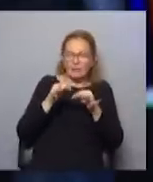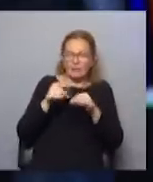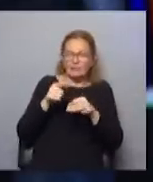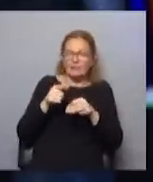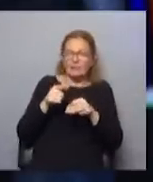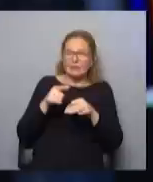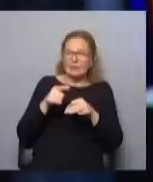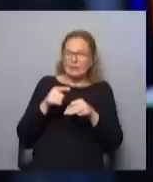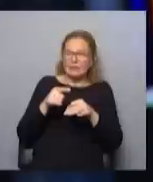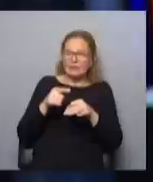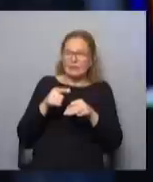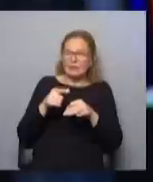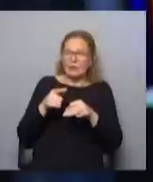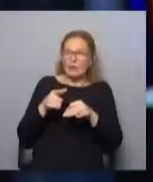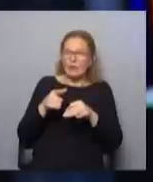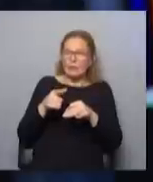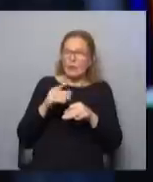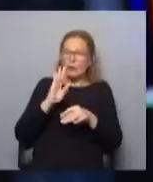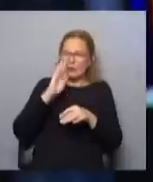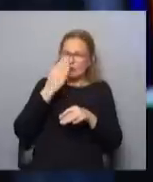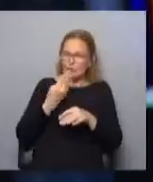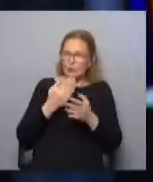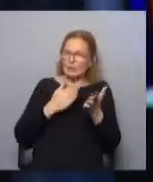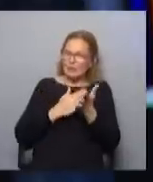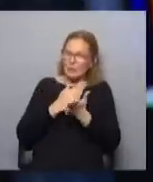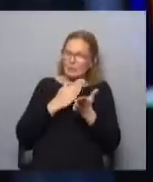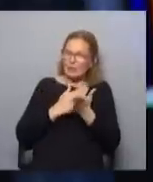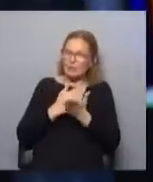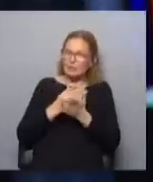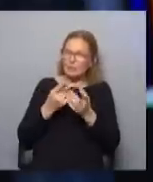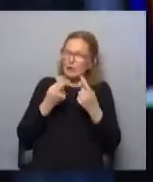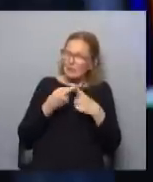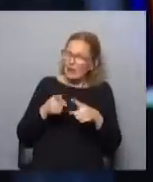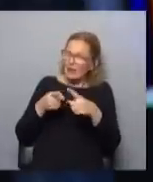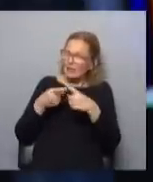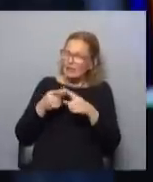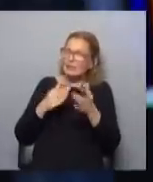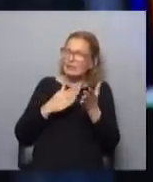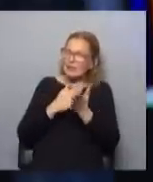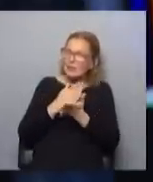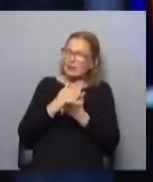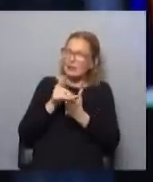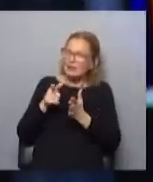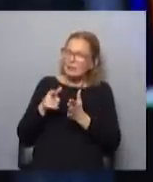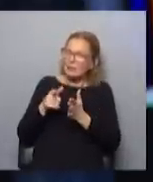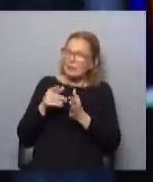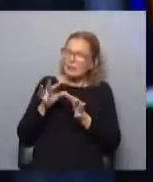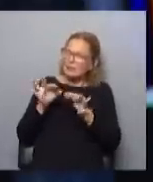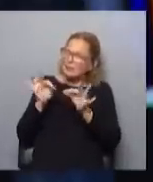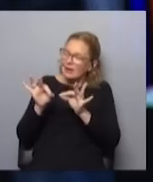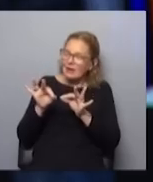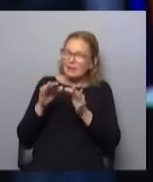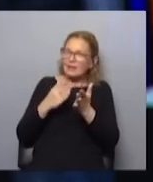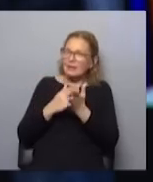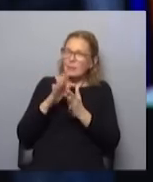una actitud constante que a pesar de los matices la diferencia que tiene que tener aquello de la delicadeza de